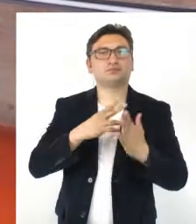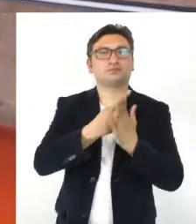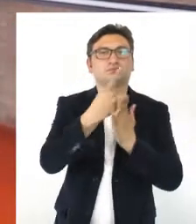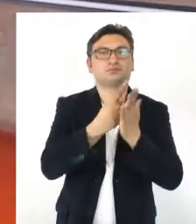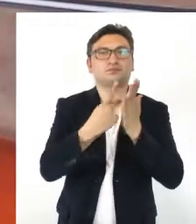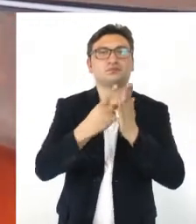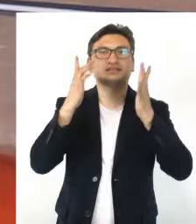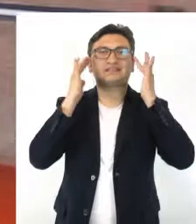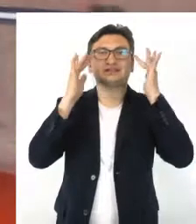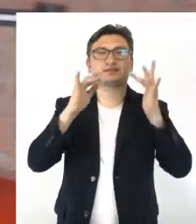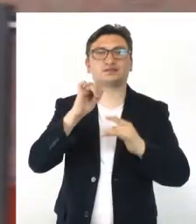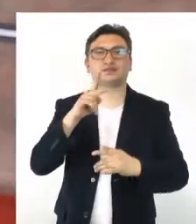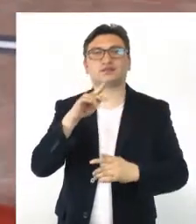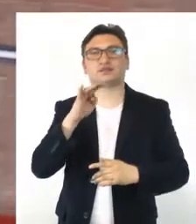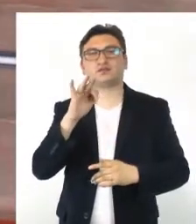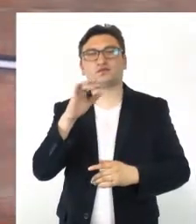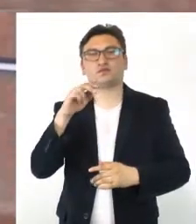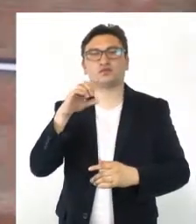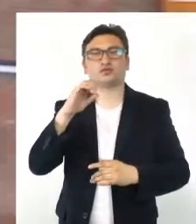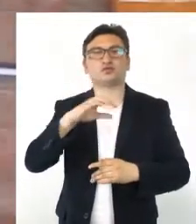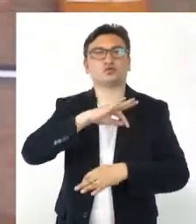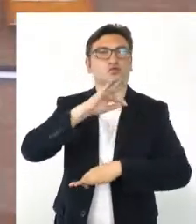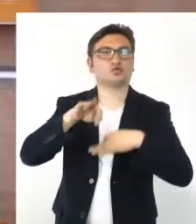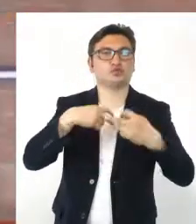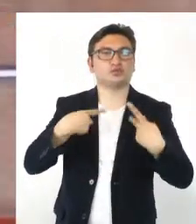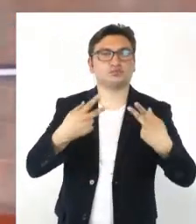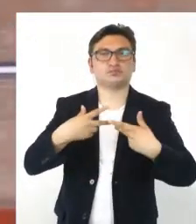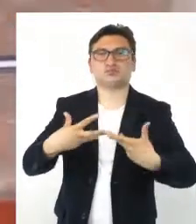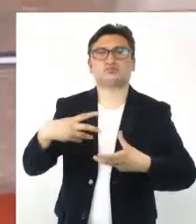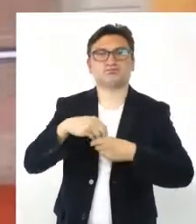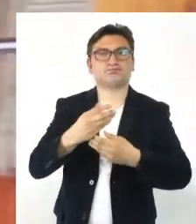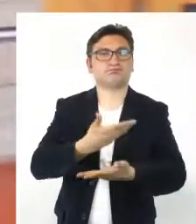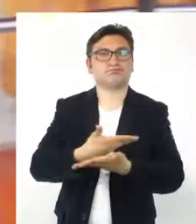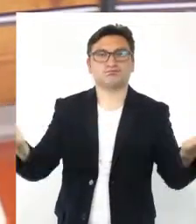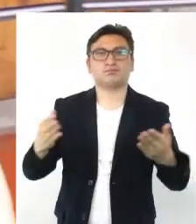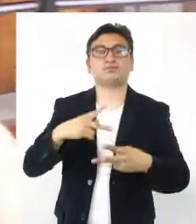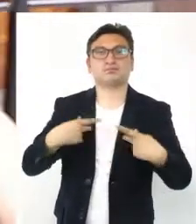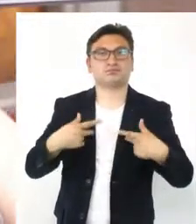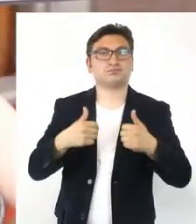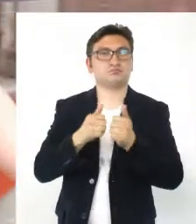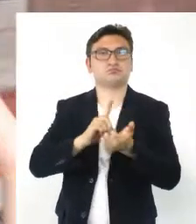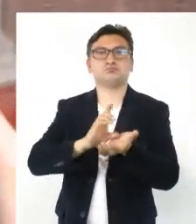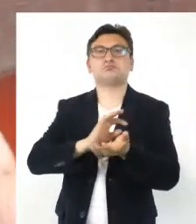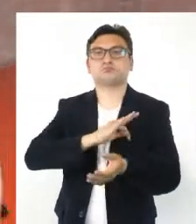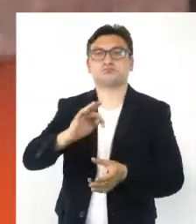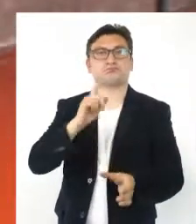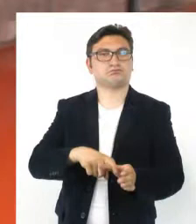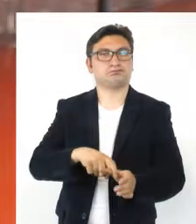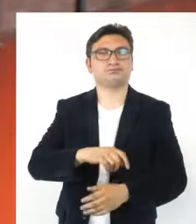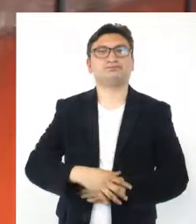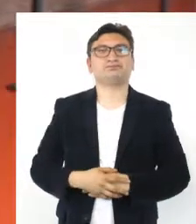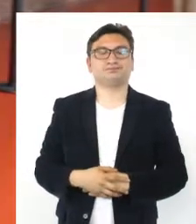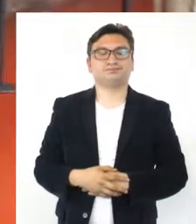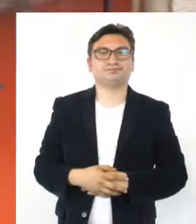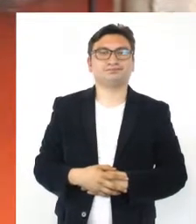Asimismo, cuentan con el programa San Ildefonso para Todos, que acerca su oferta cultural a las personas con